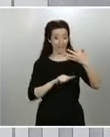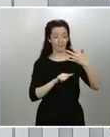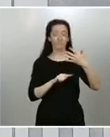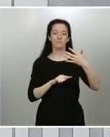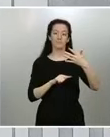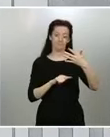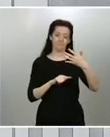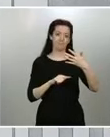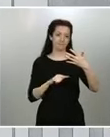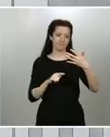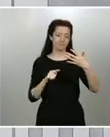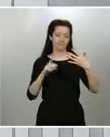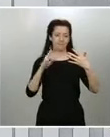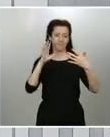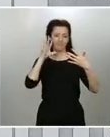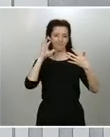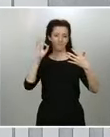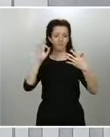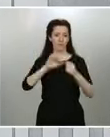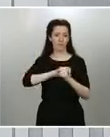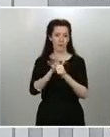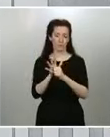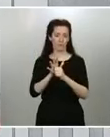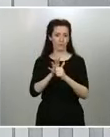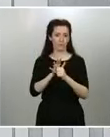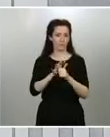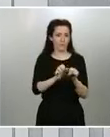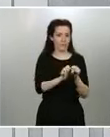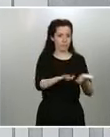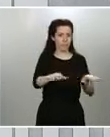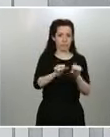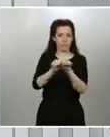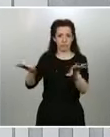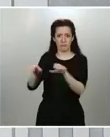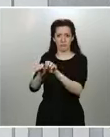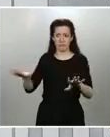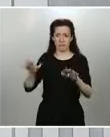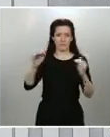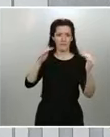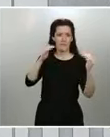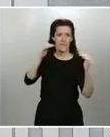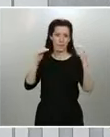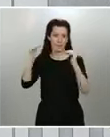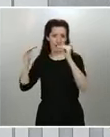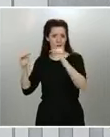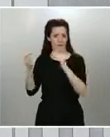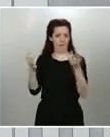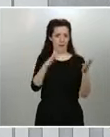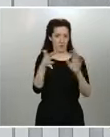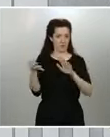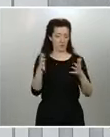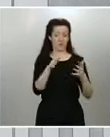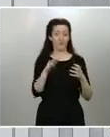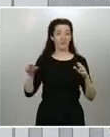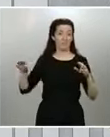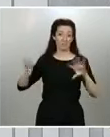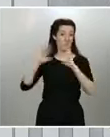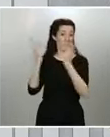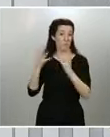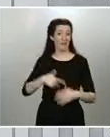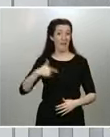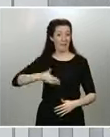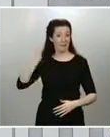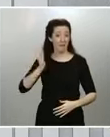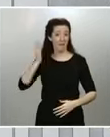similares de esta epidemia que por afectar a todos los países es ya pues una una pandemia y quería una vez más constatar